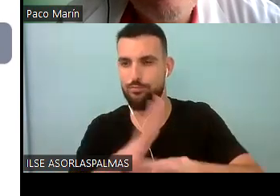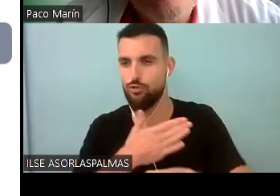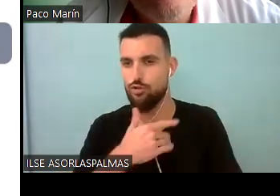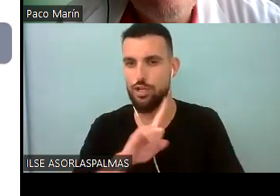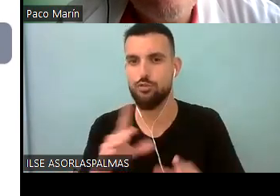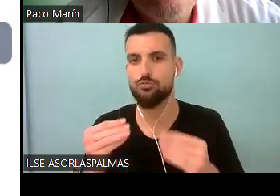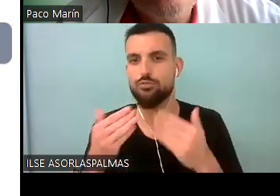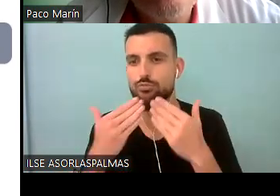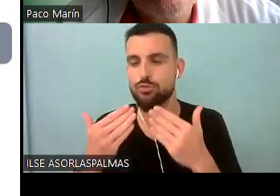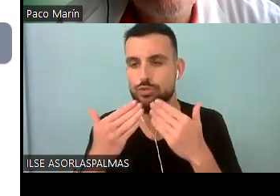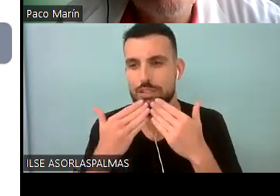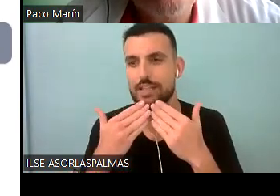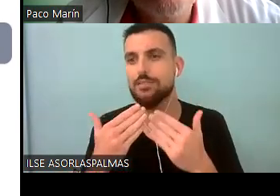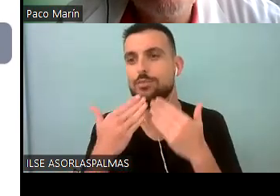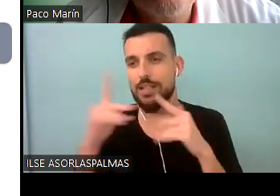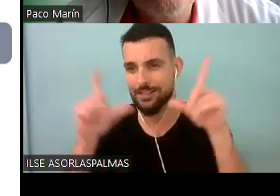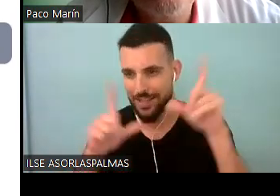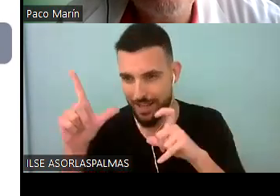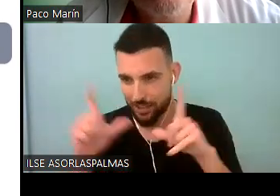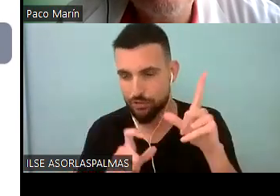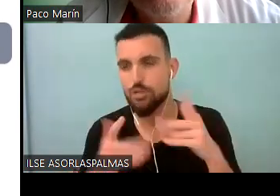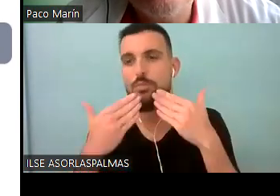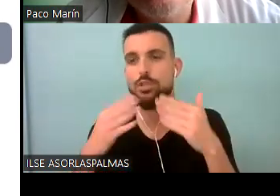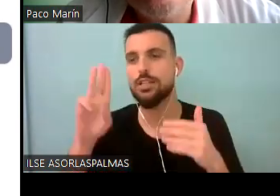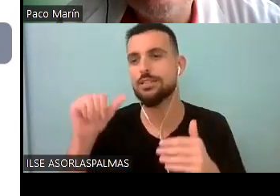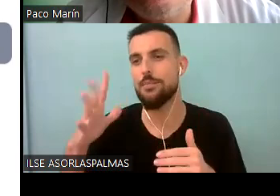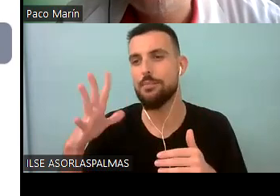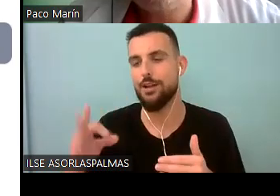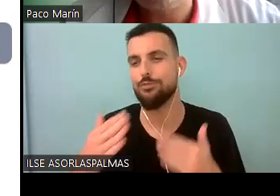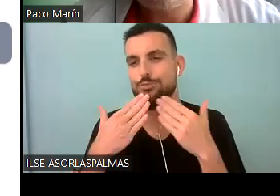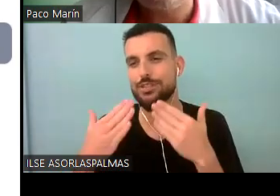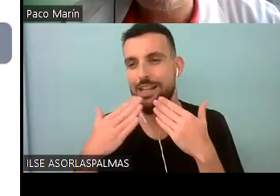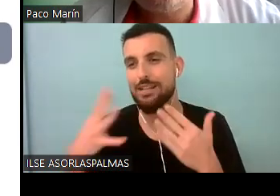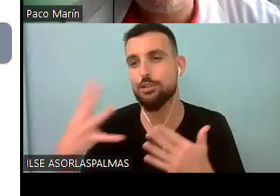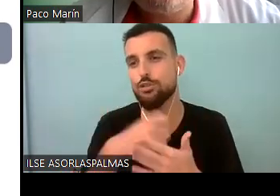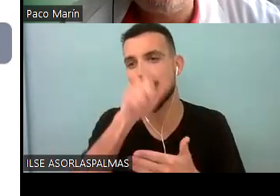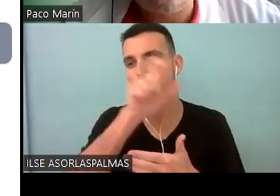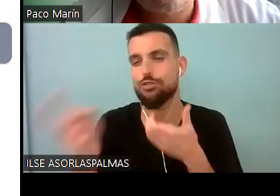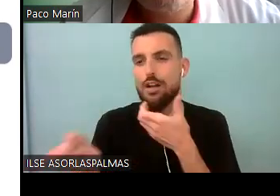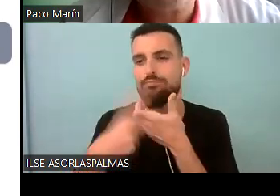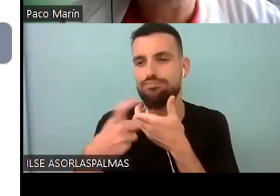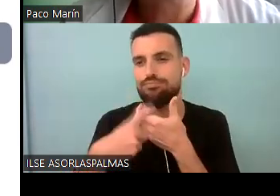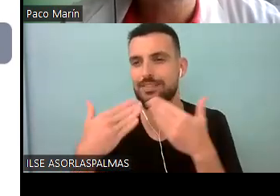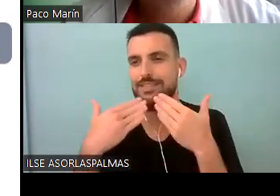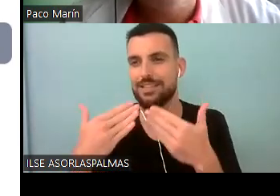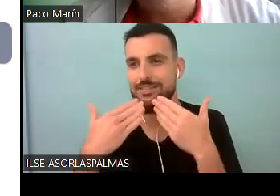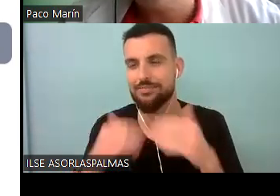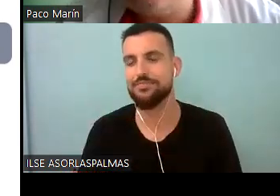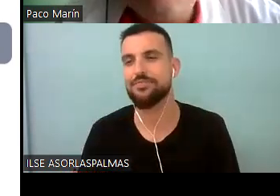muchas gracias a ti, Héctor, y a ti, Paco, como siempre. Gracias también a los que habéis participado hoy. Muchas